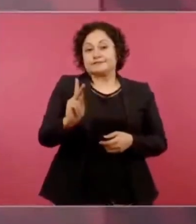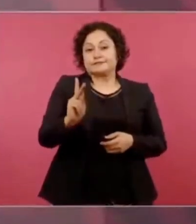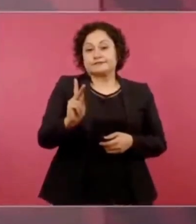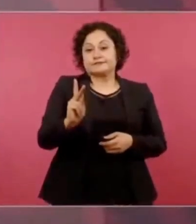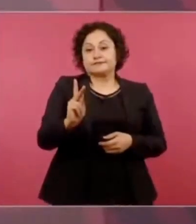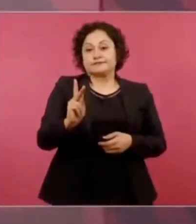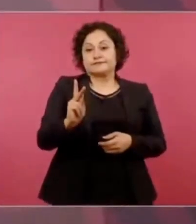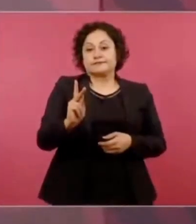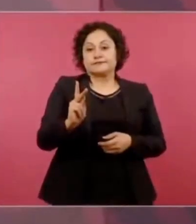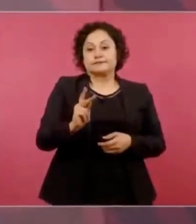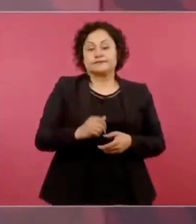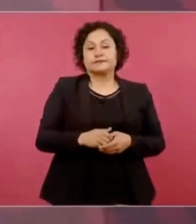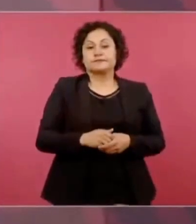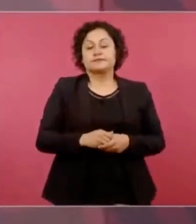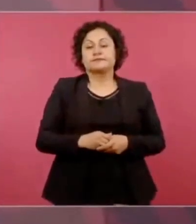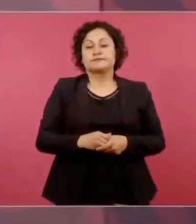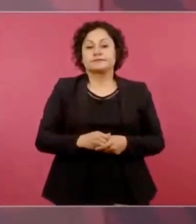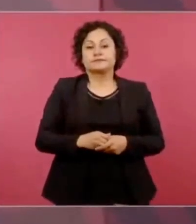un